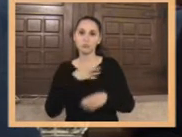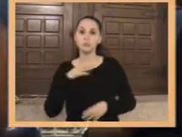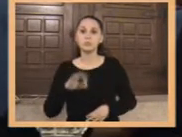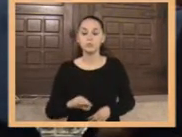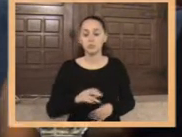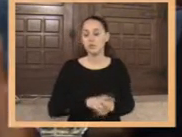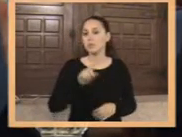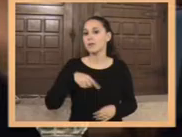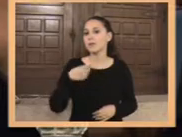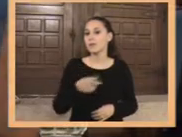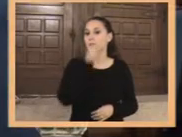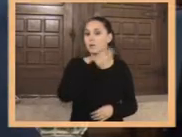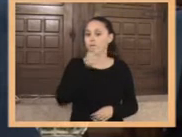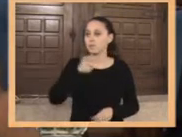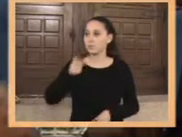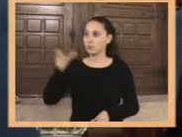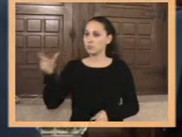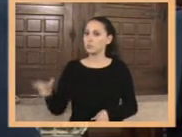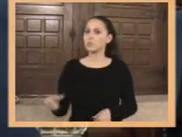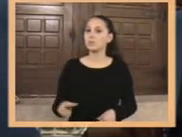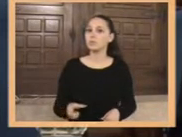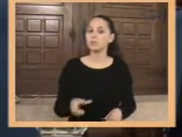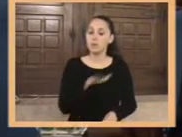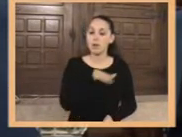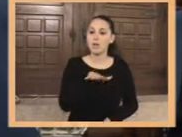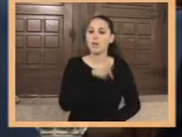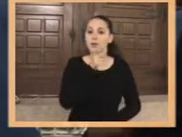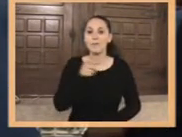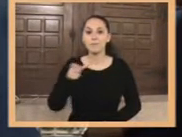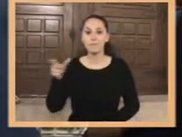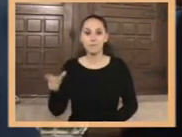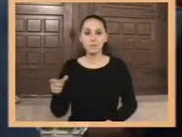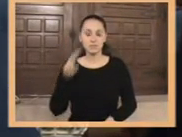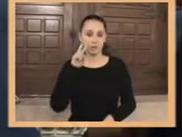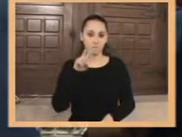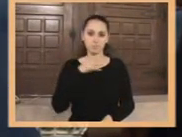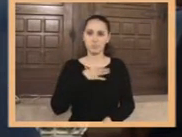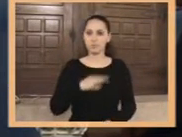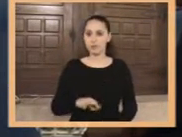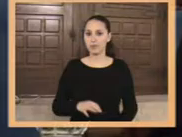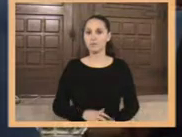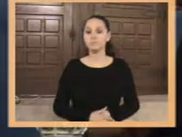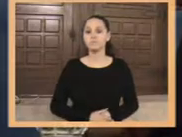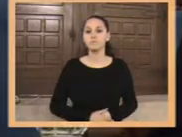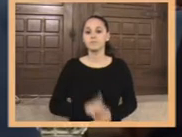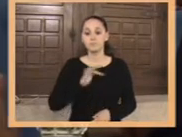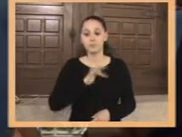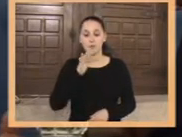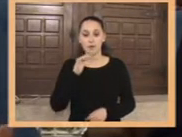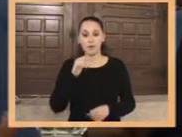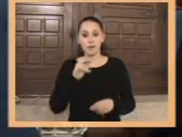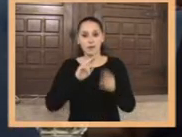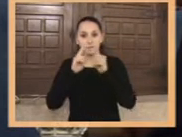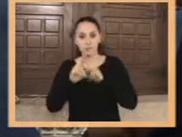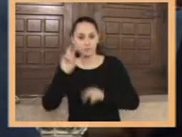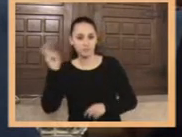de personal transparentemente, porque han sido los puestos seleccionados y los que han quedado en lista de espera. Señor Núñez, en cuanto al coste de las caravanas,